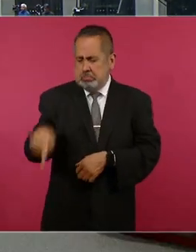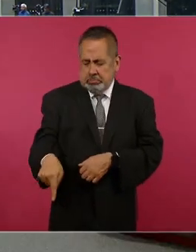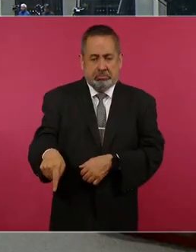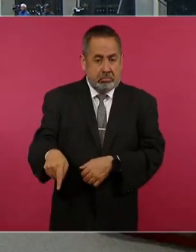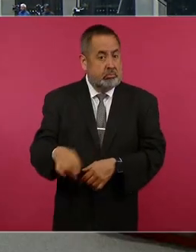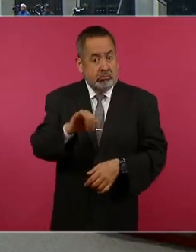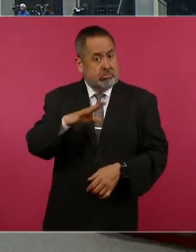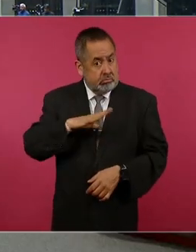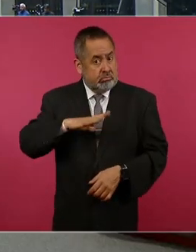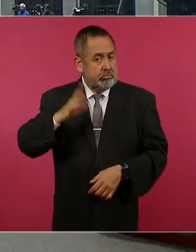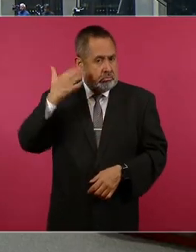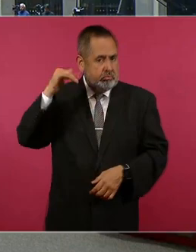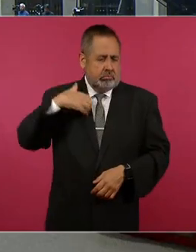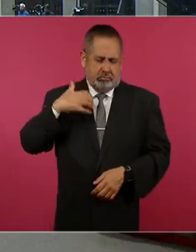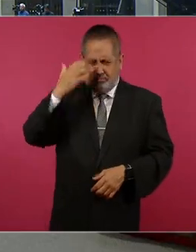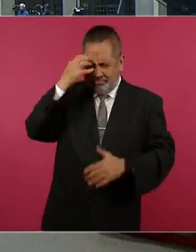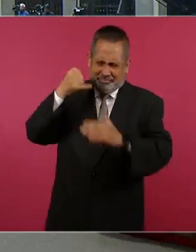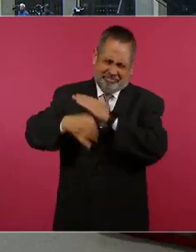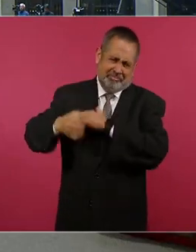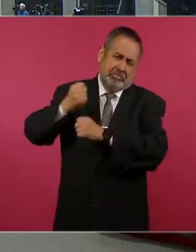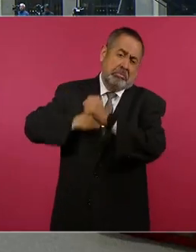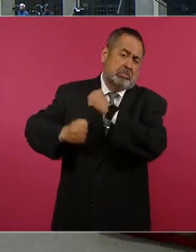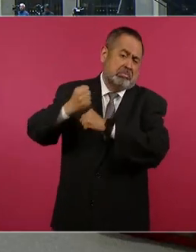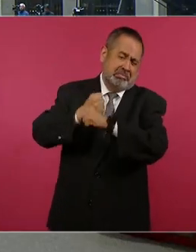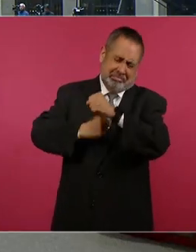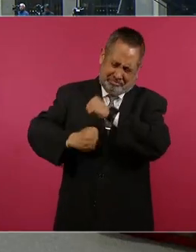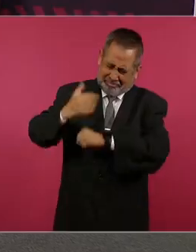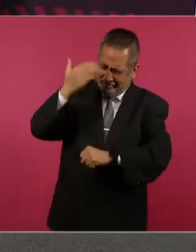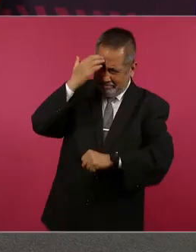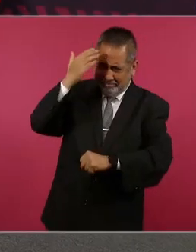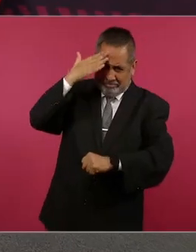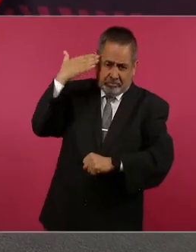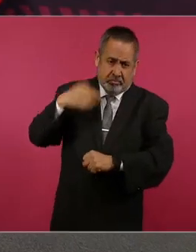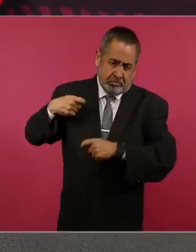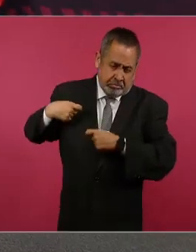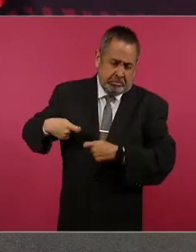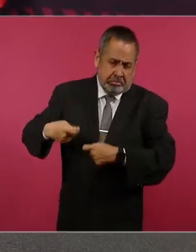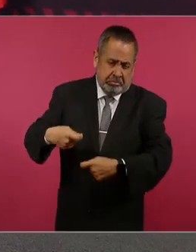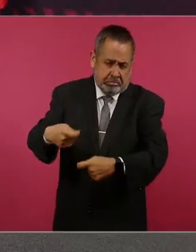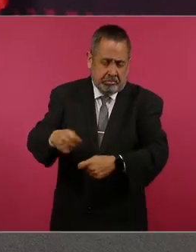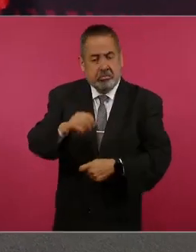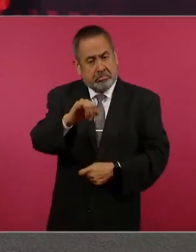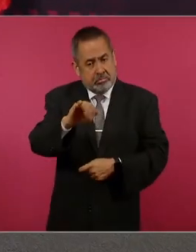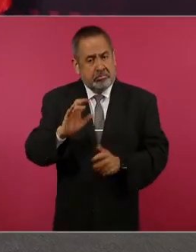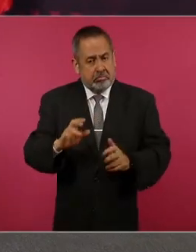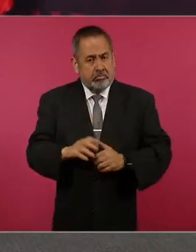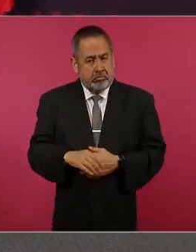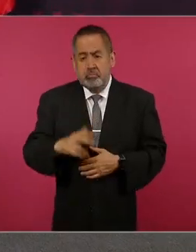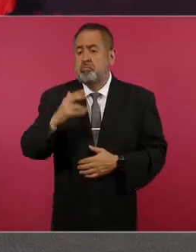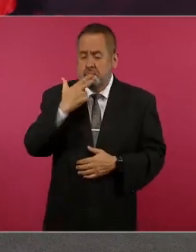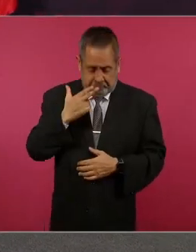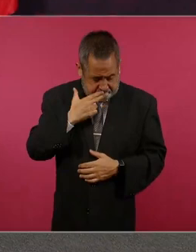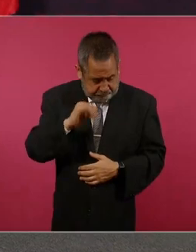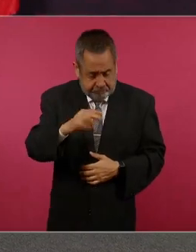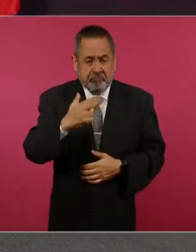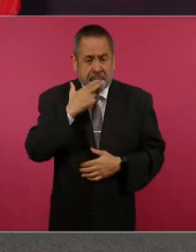Es un conocimiento milenario y funciona.